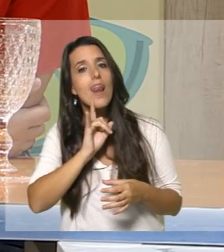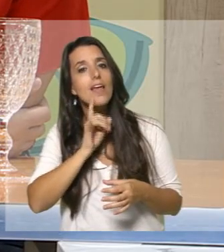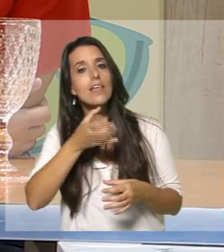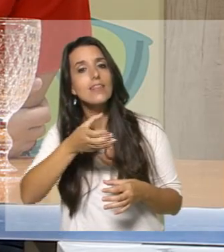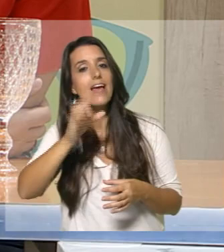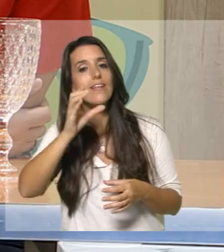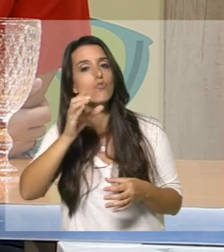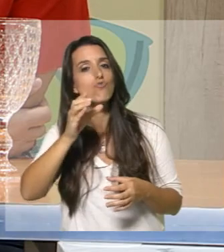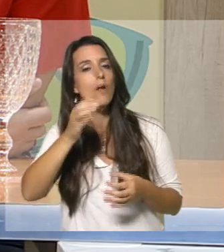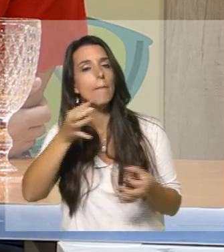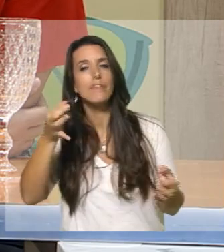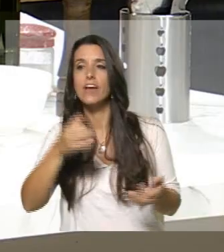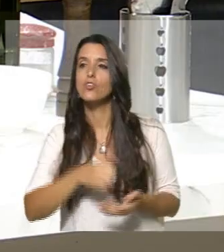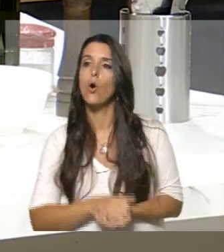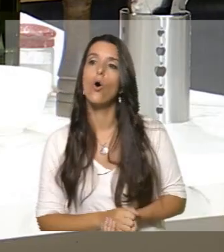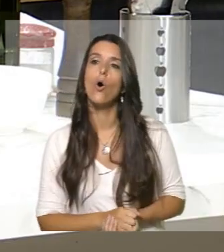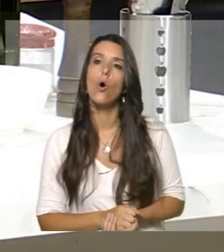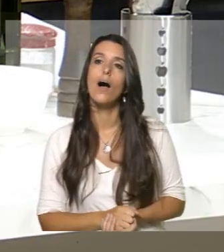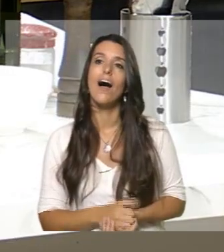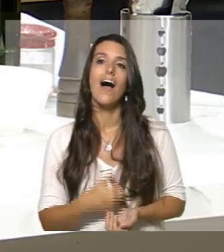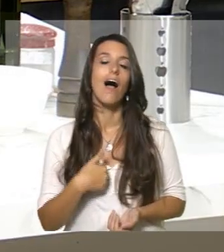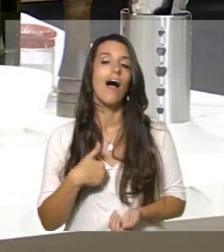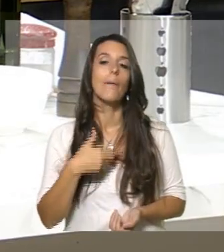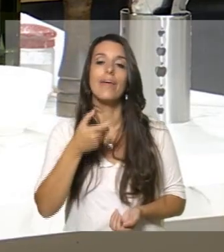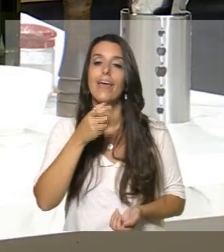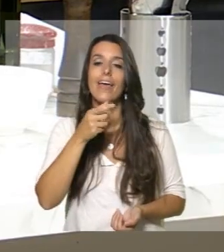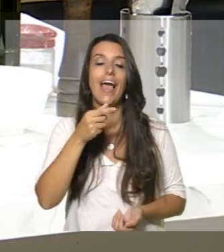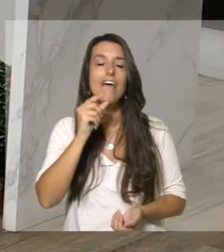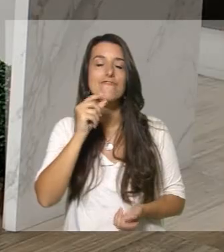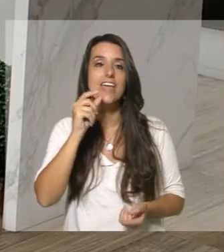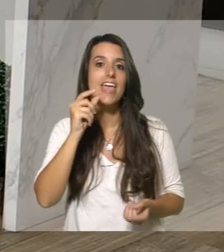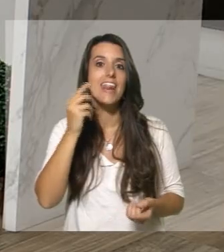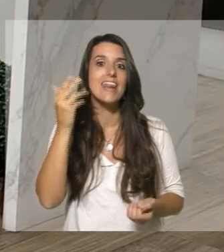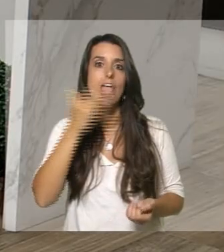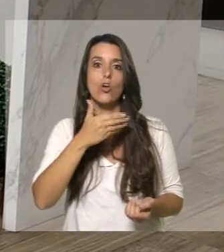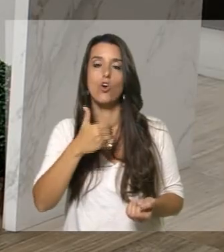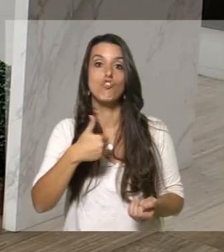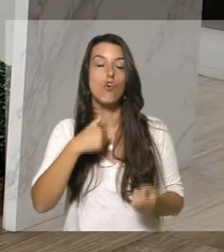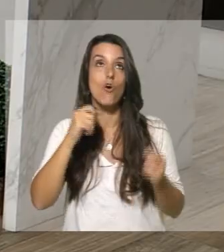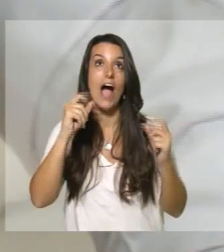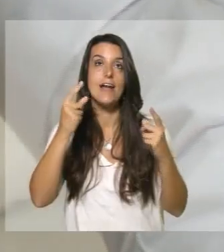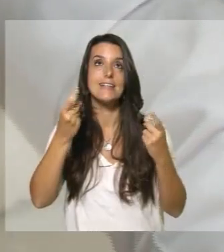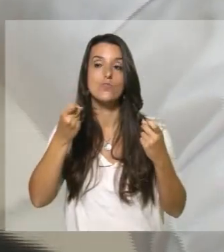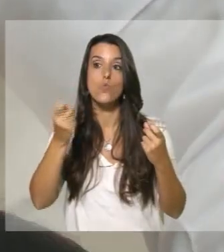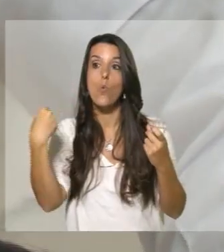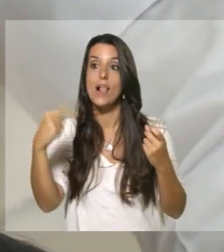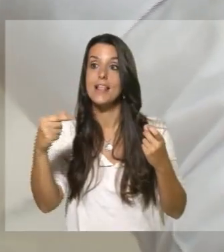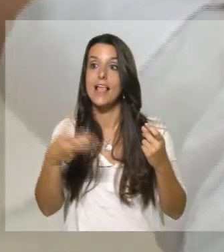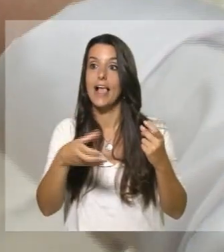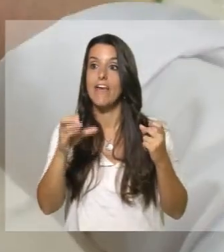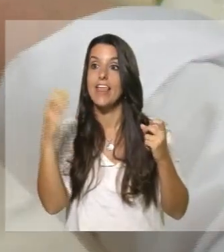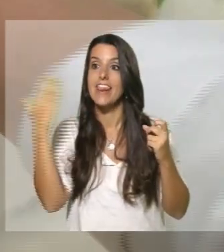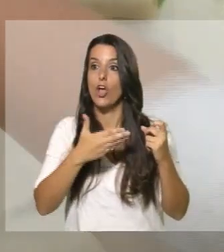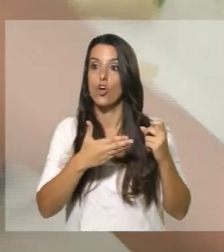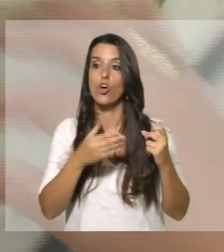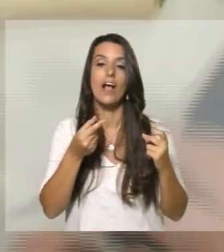Desayuno. Sí, es el desayuno perfecto. Ay, para mí café negro. Yo abro café los ojos, negro. Necesito... Yo café con leche. Yo voy por el café. O sea que está bajo los